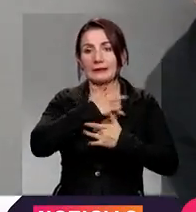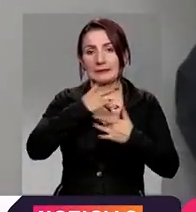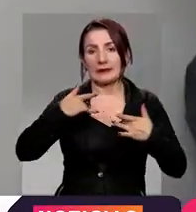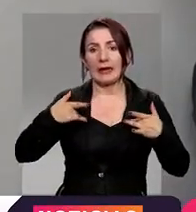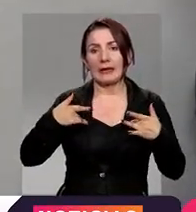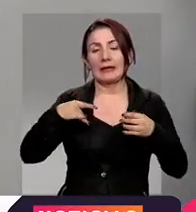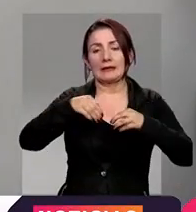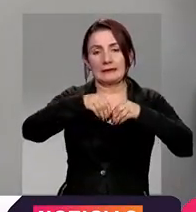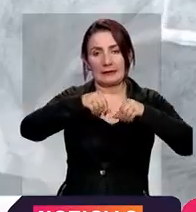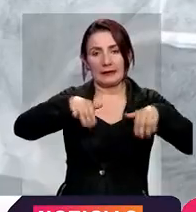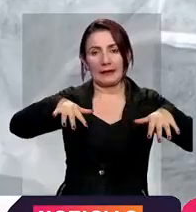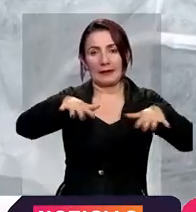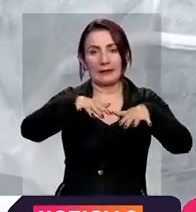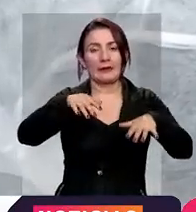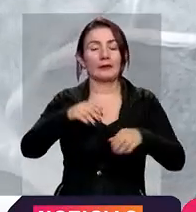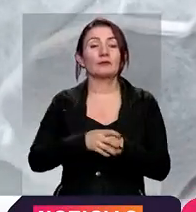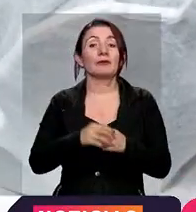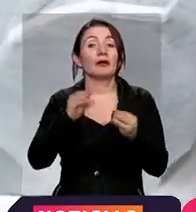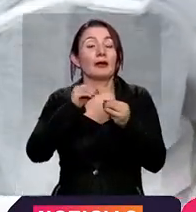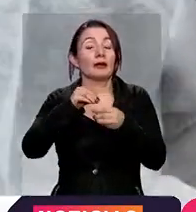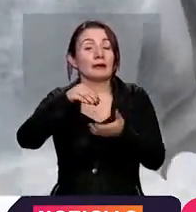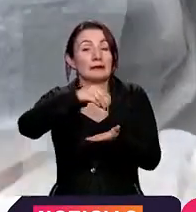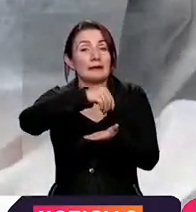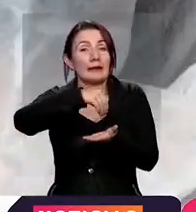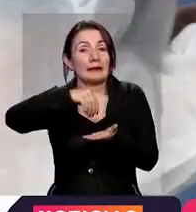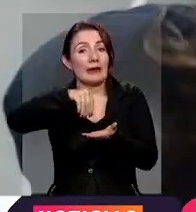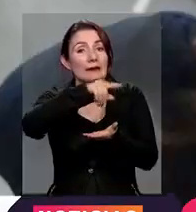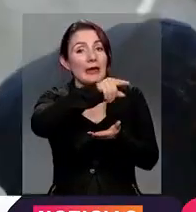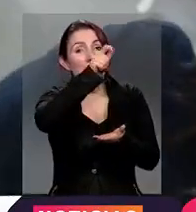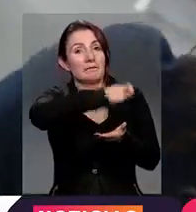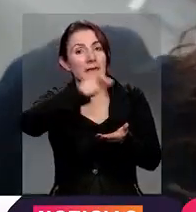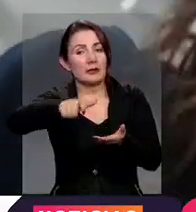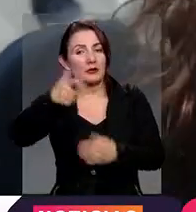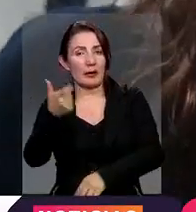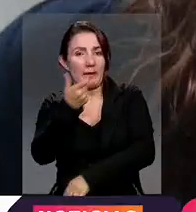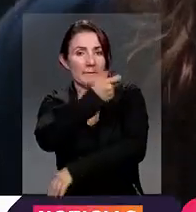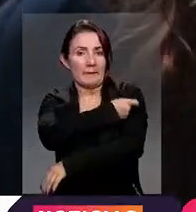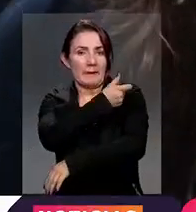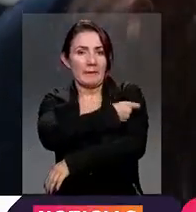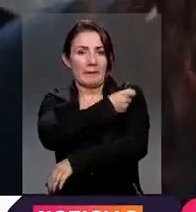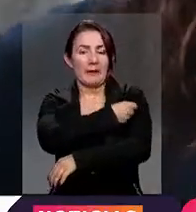capital santandereana. Este número de personas haría falta para la aplicación